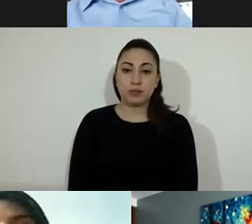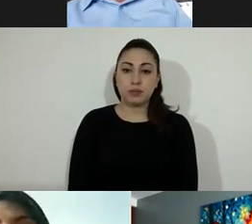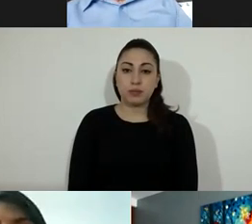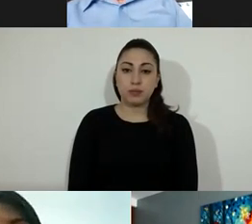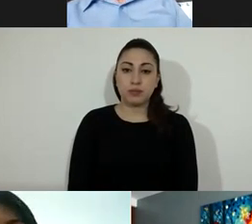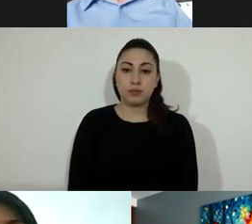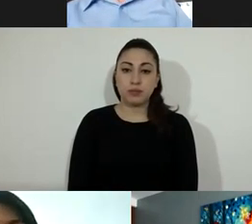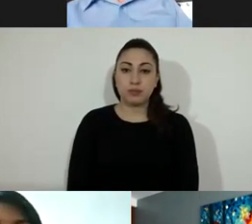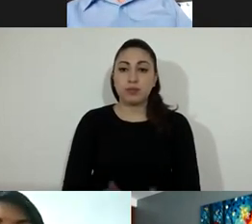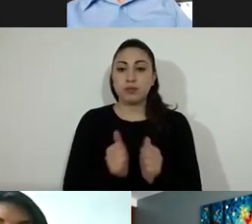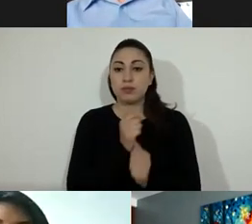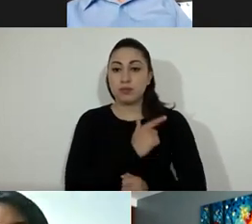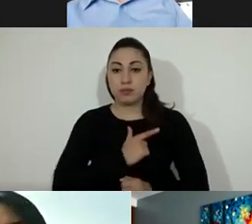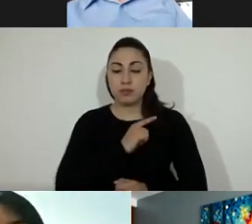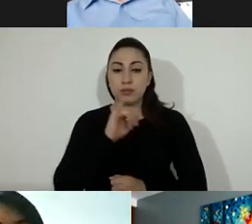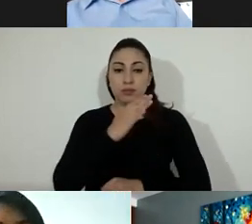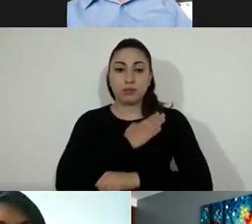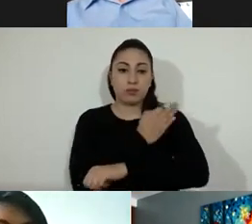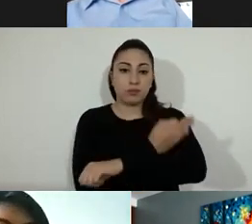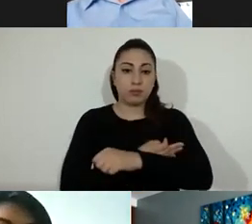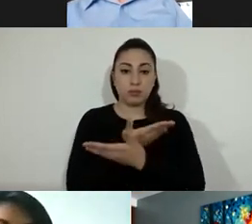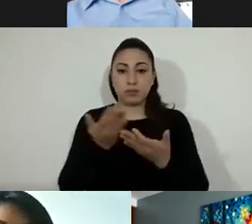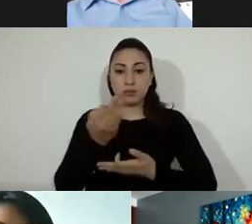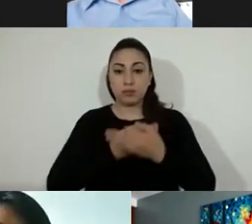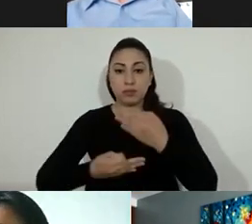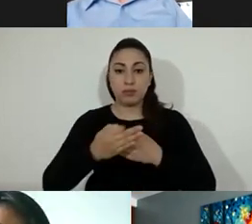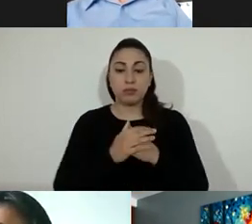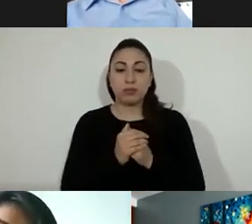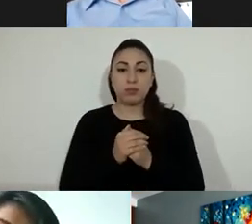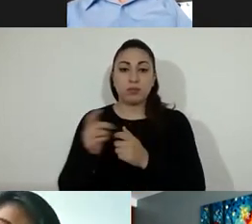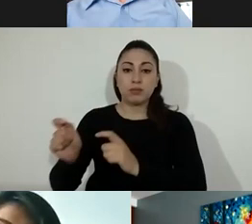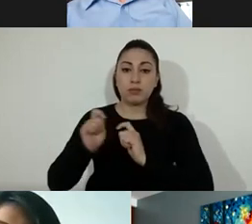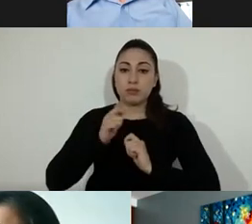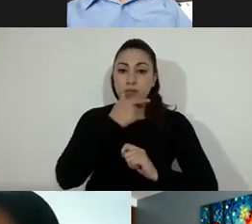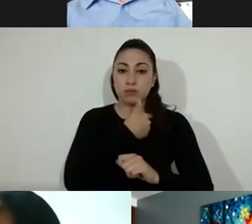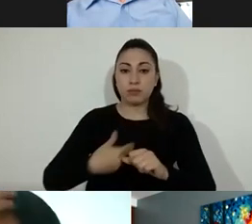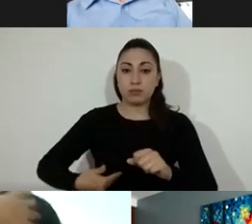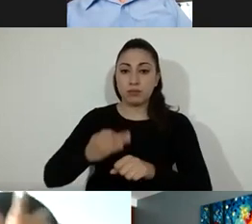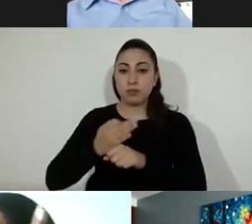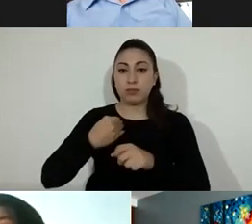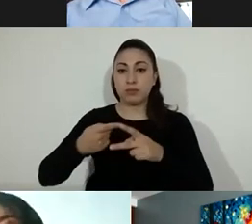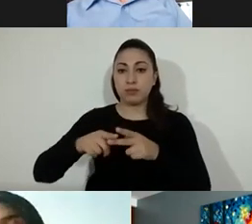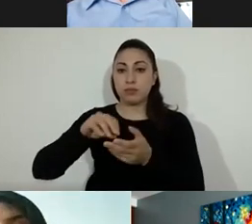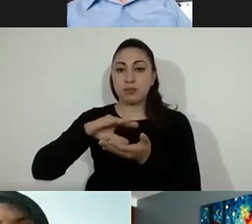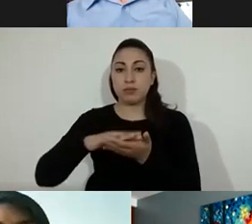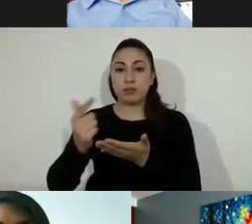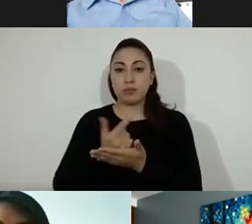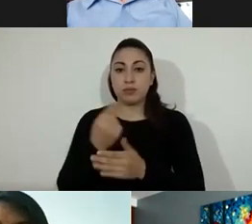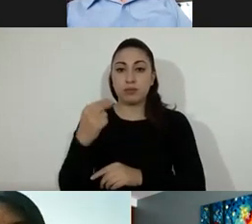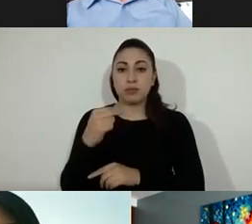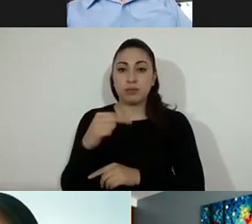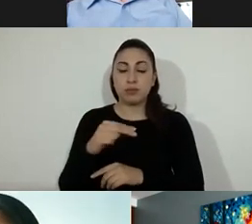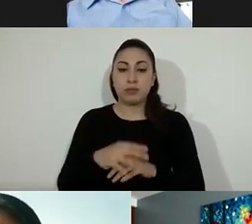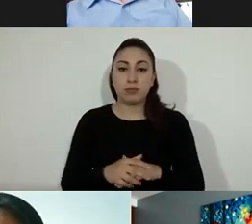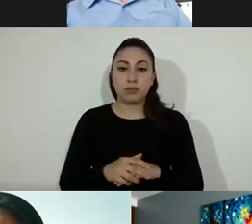Claro que sí. Muy buenas tardes a todas y a todos. Por instrucciones de la presidencia se procede a pasar la asistencia. Vamos